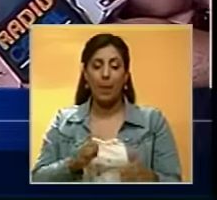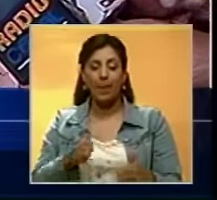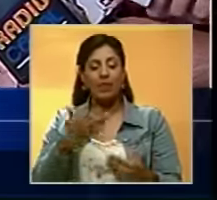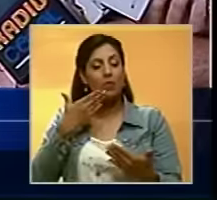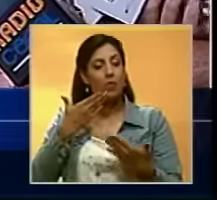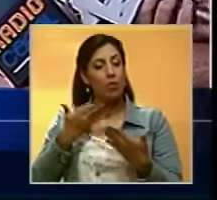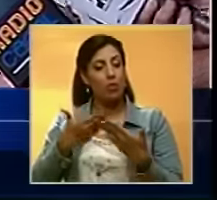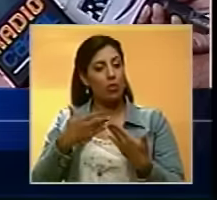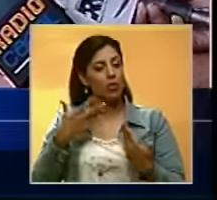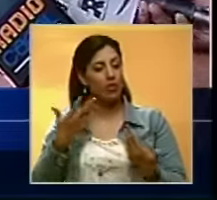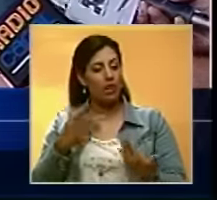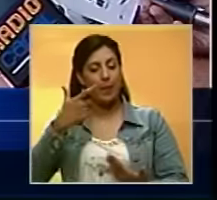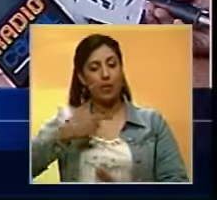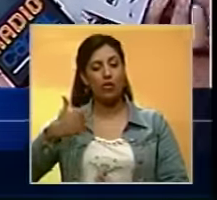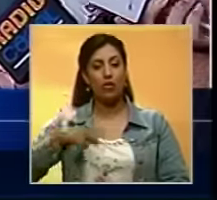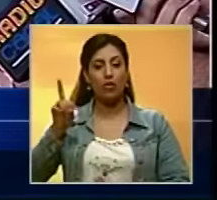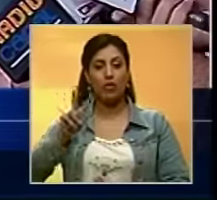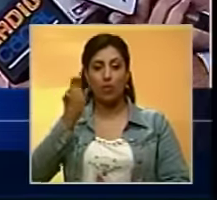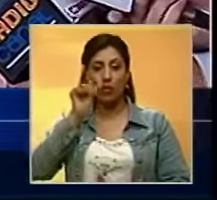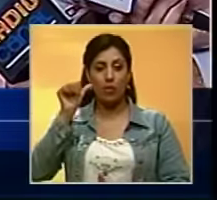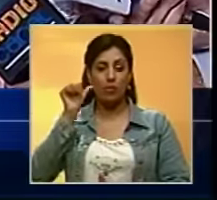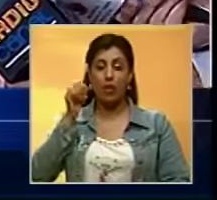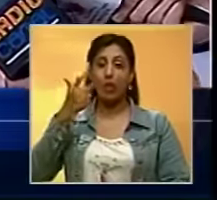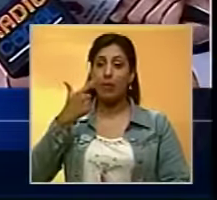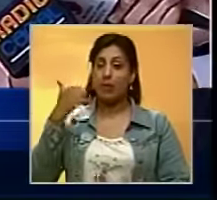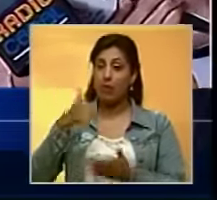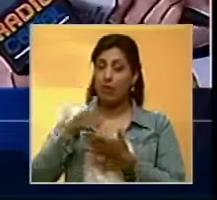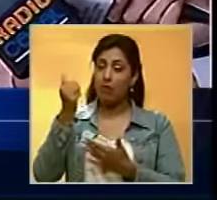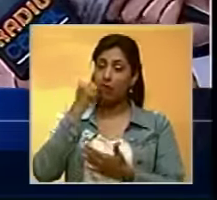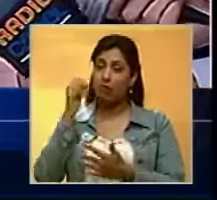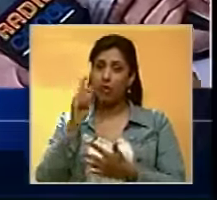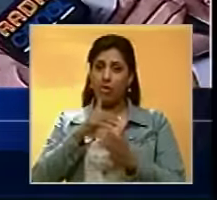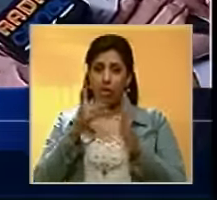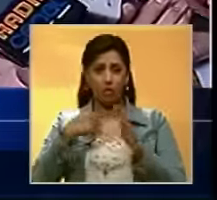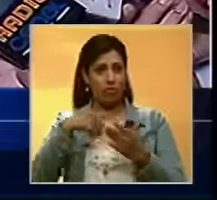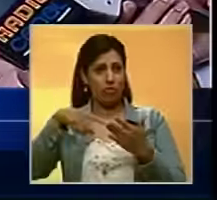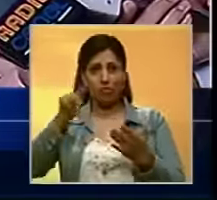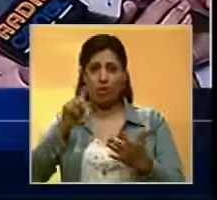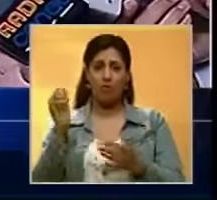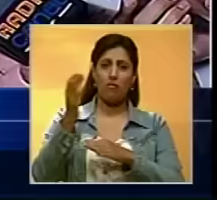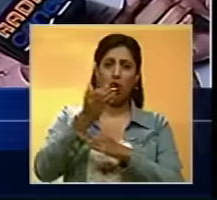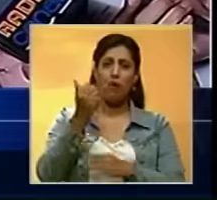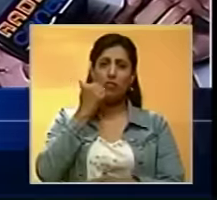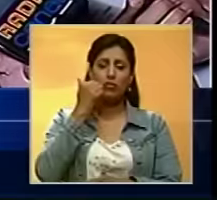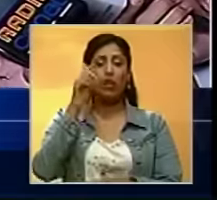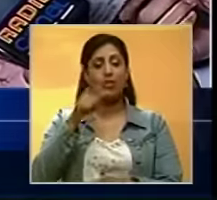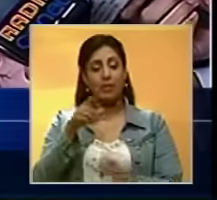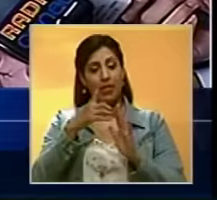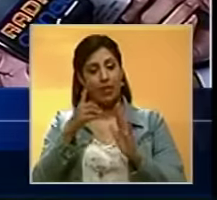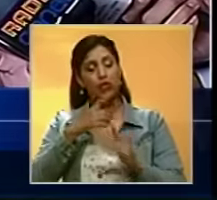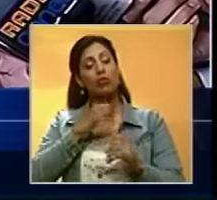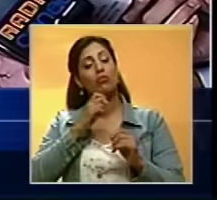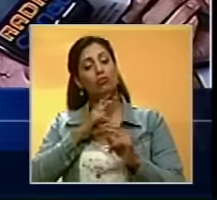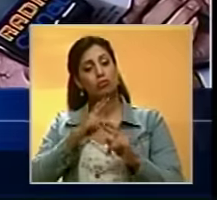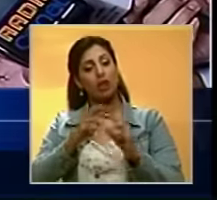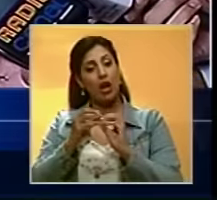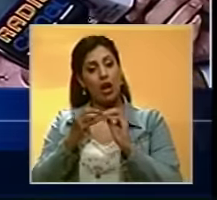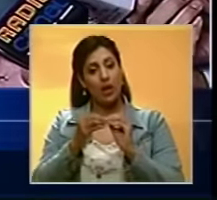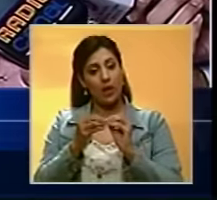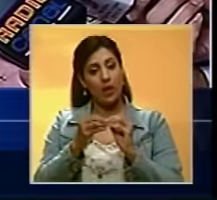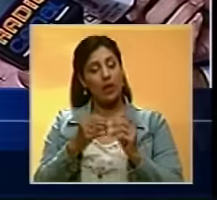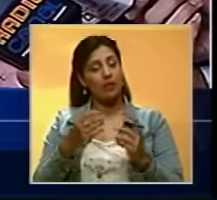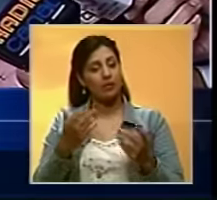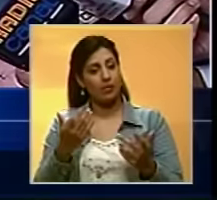planteando que los venezolanos y las venezolan a quienes se vulneraron sus derechos tienen también derecho a la reparación